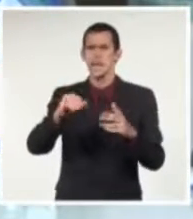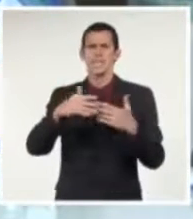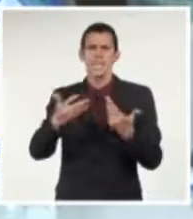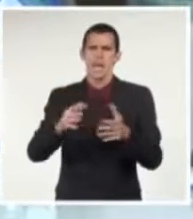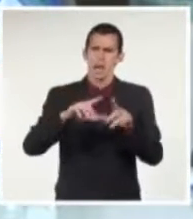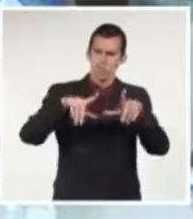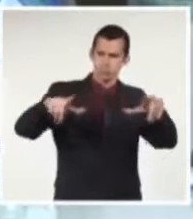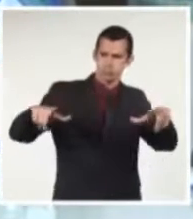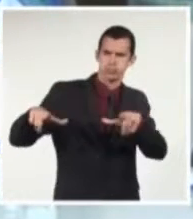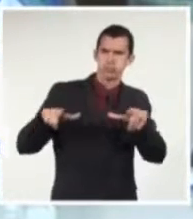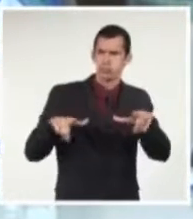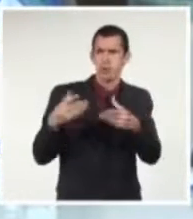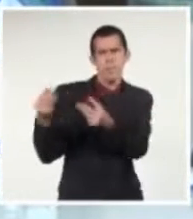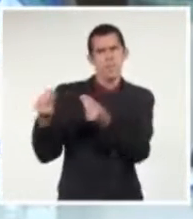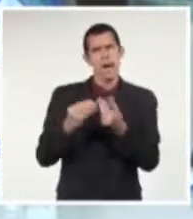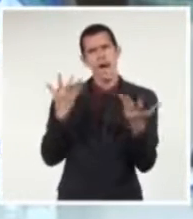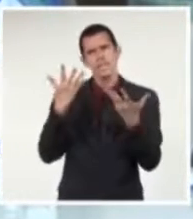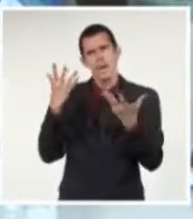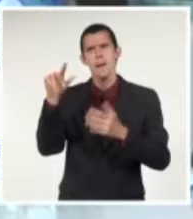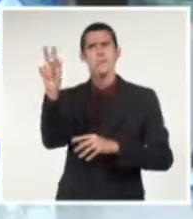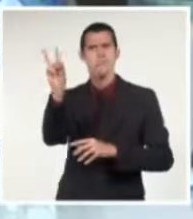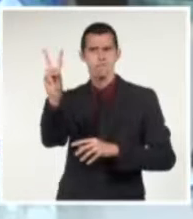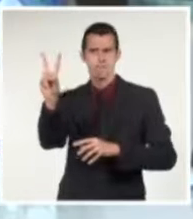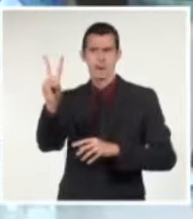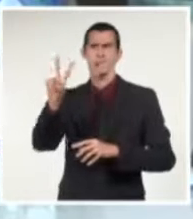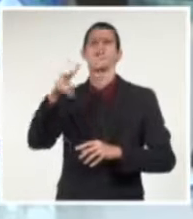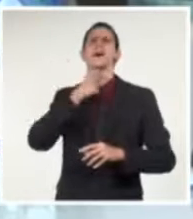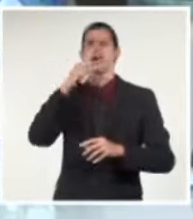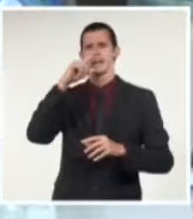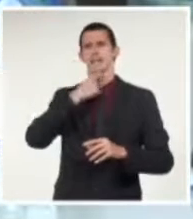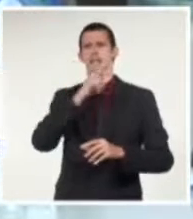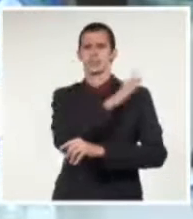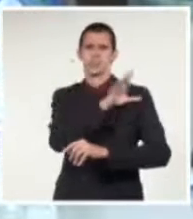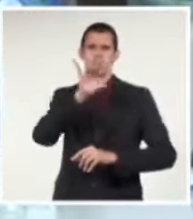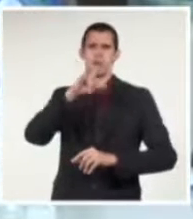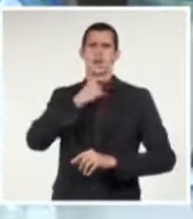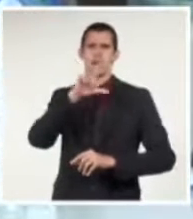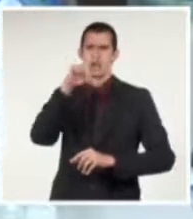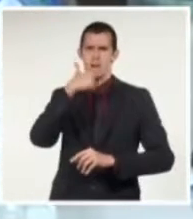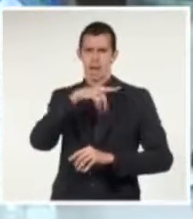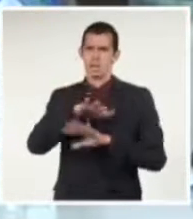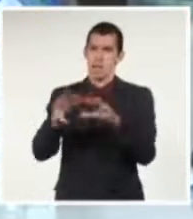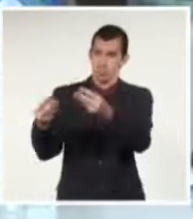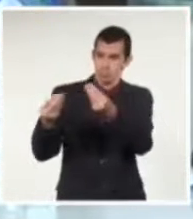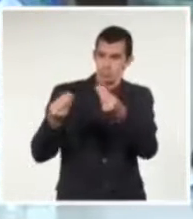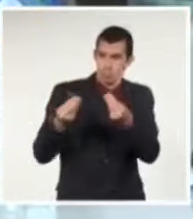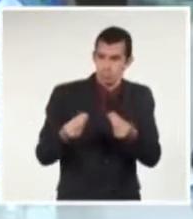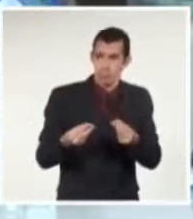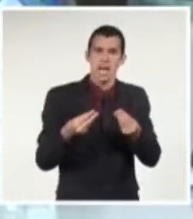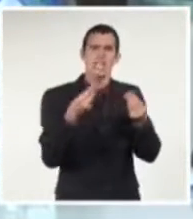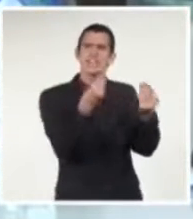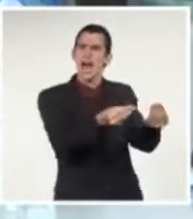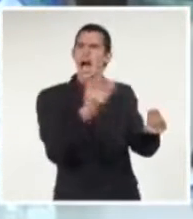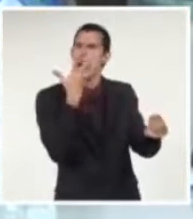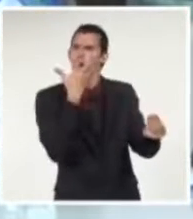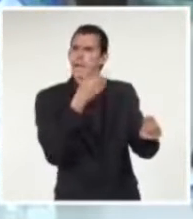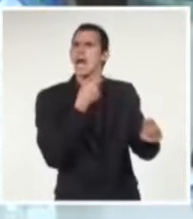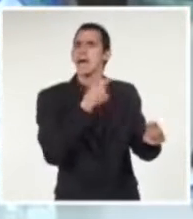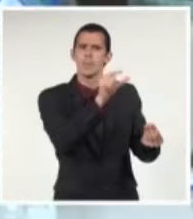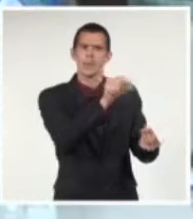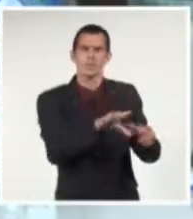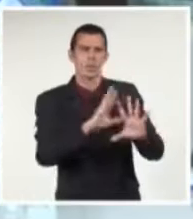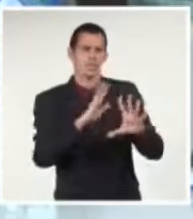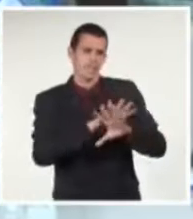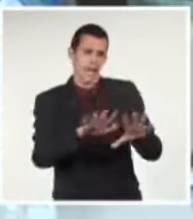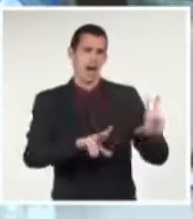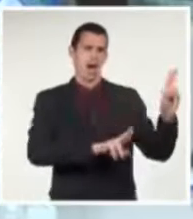de Venezuela, que eso, como se indicó, se va a dedicar a los subsidiados, y ya las tenemos en la provincia y empiezan